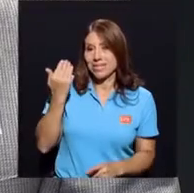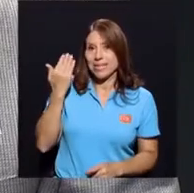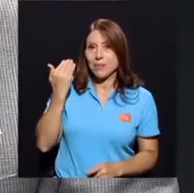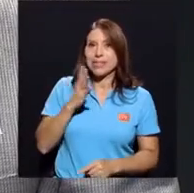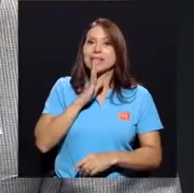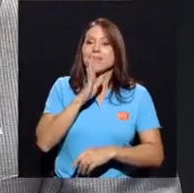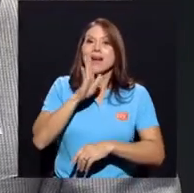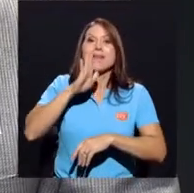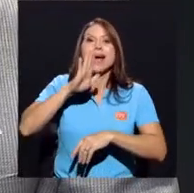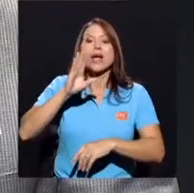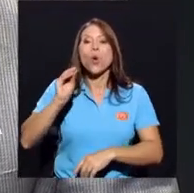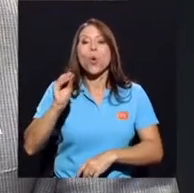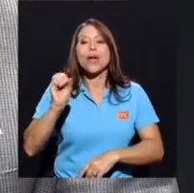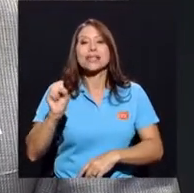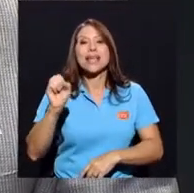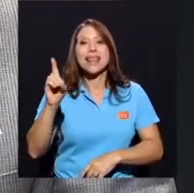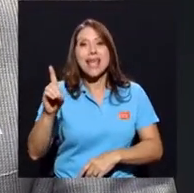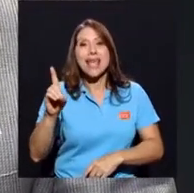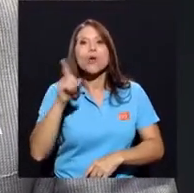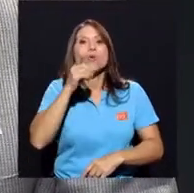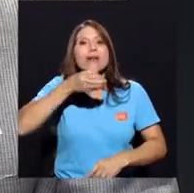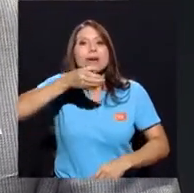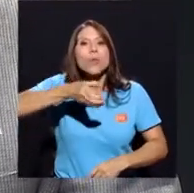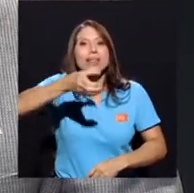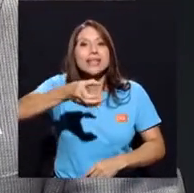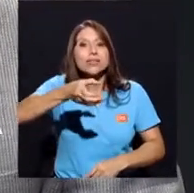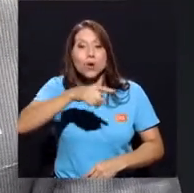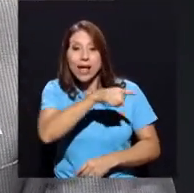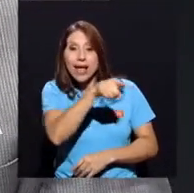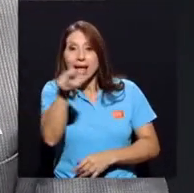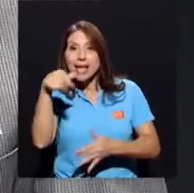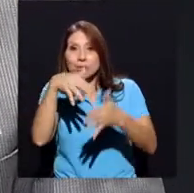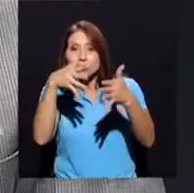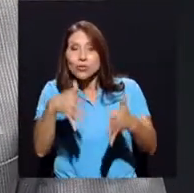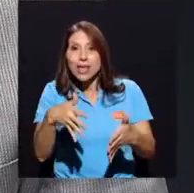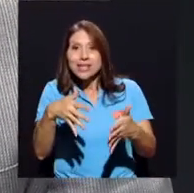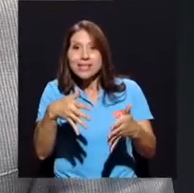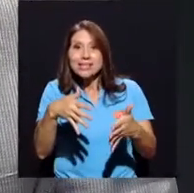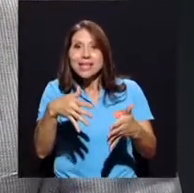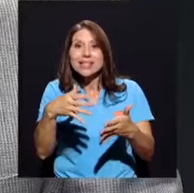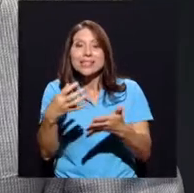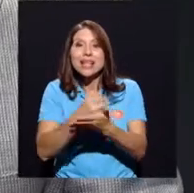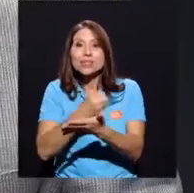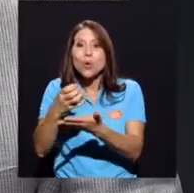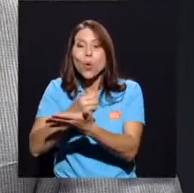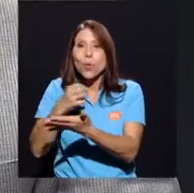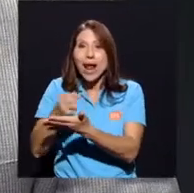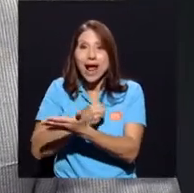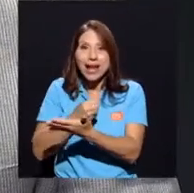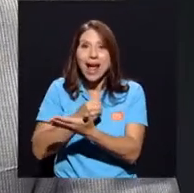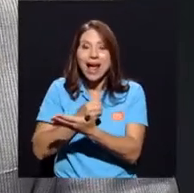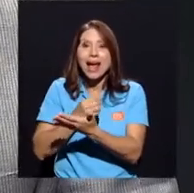de lado de ceder a que se le cobra a los estudiantes por esa costa rica